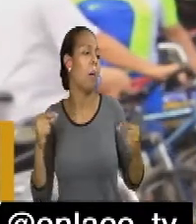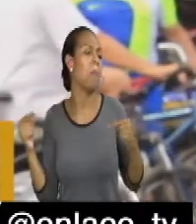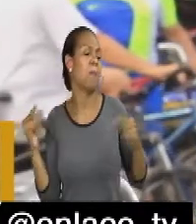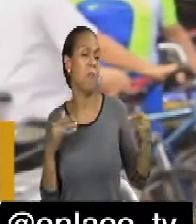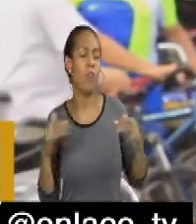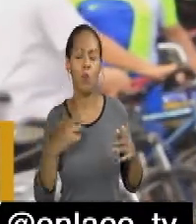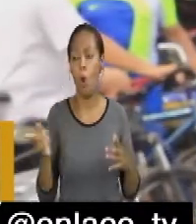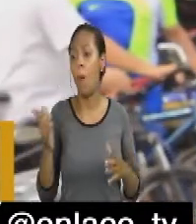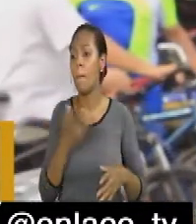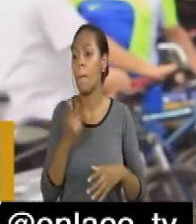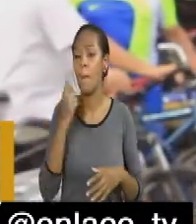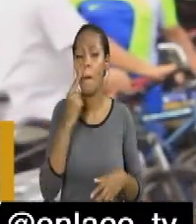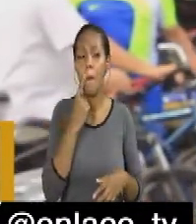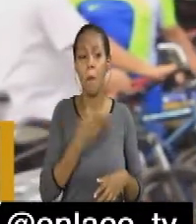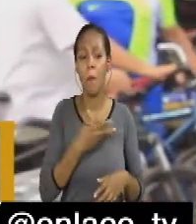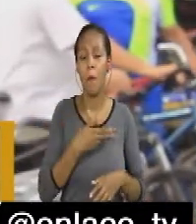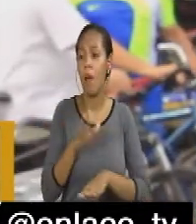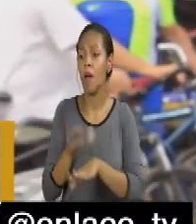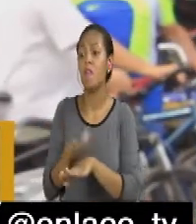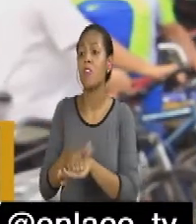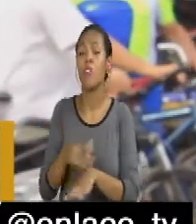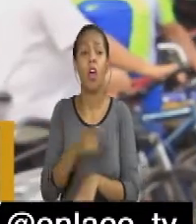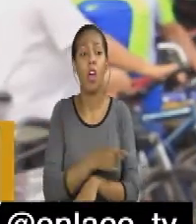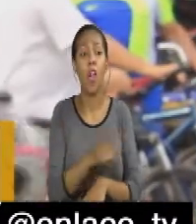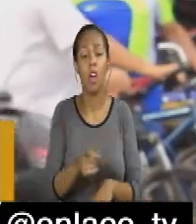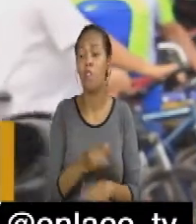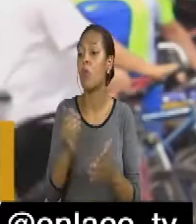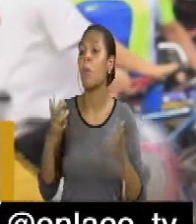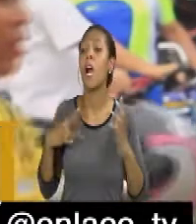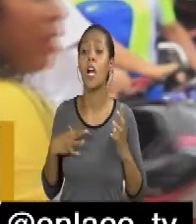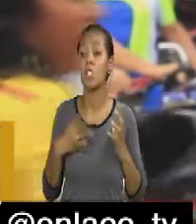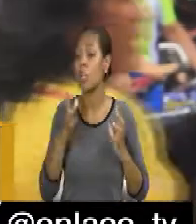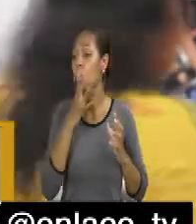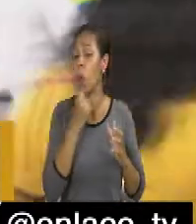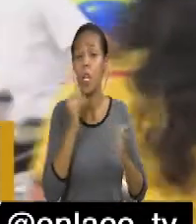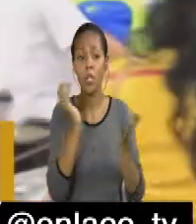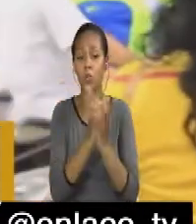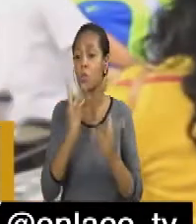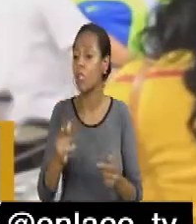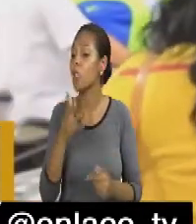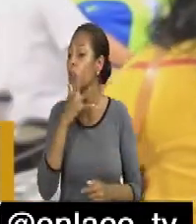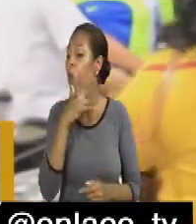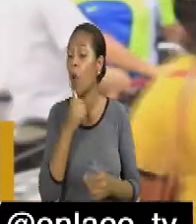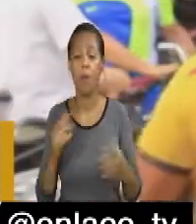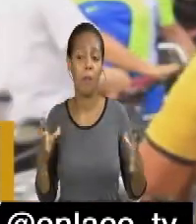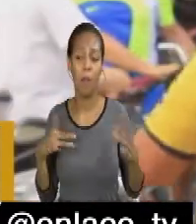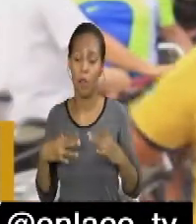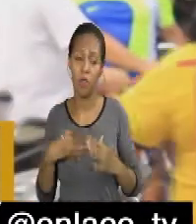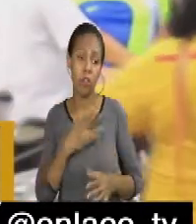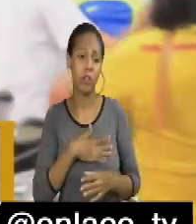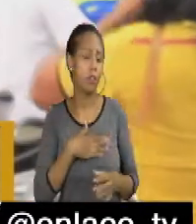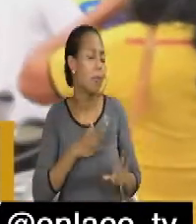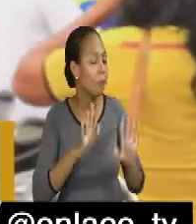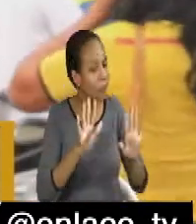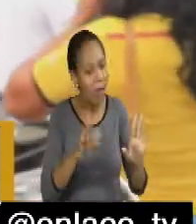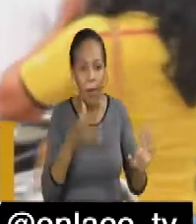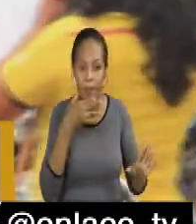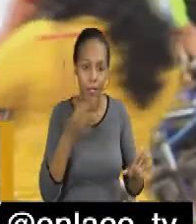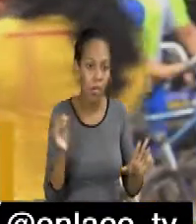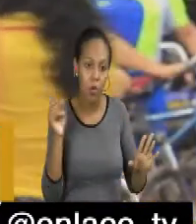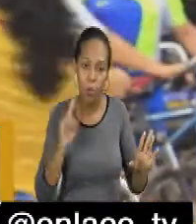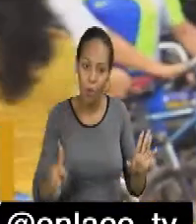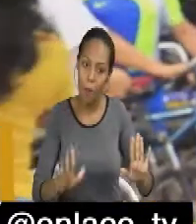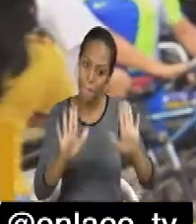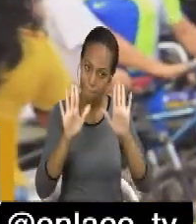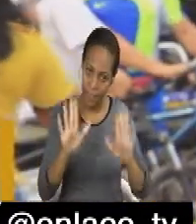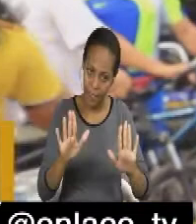diciendo que los estudiantes no van a tener vacaciones. Eso no es cierto. Toda negociación con la Federación Colombiana de Educadores y con los maestros y maestras implica